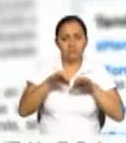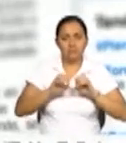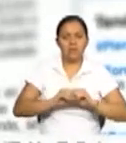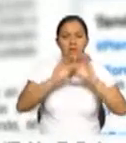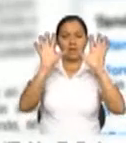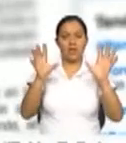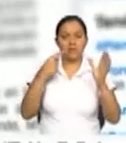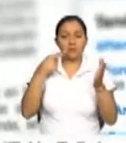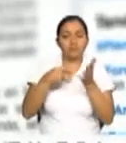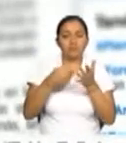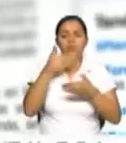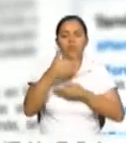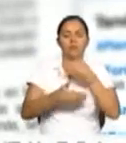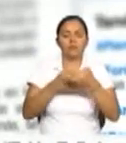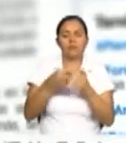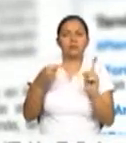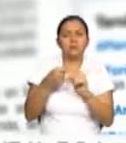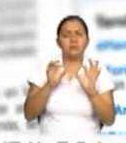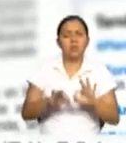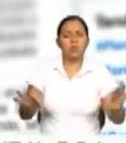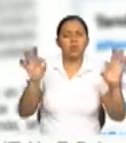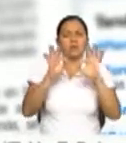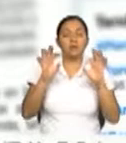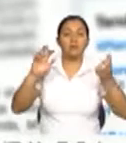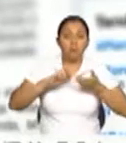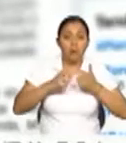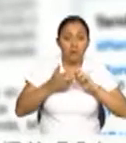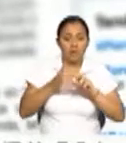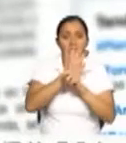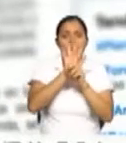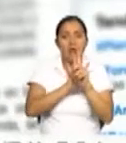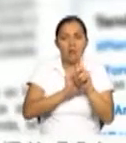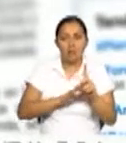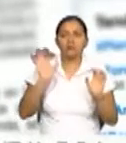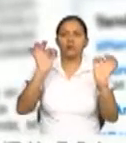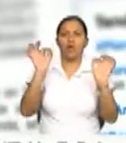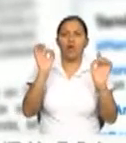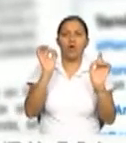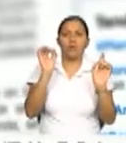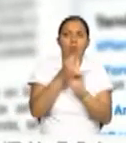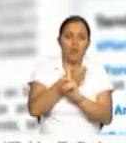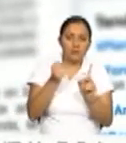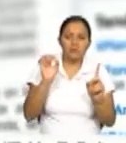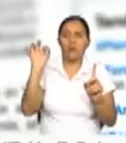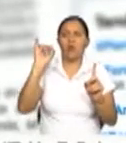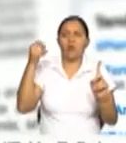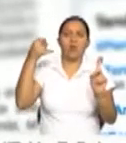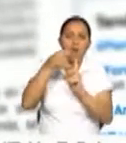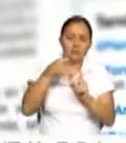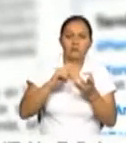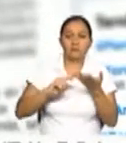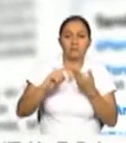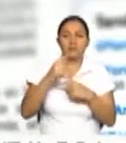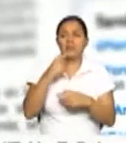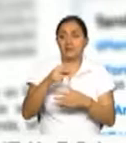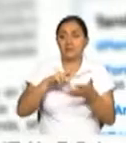institución tiene una política de cero tolerancia frente a cualquier situación de abuso o violencia en el sistema educativo, y afirmó que no quedarán en